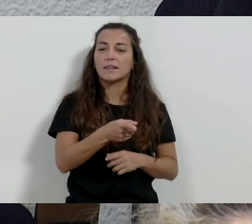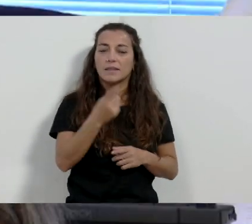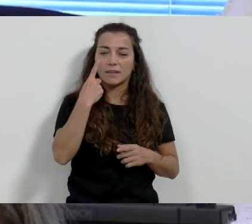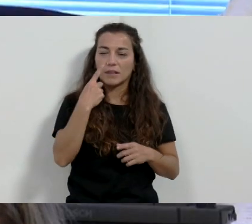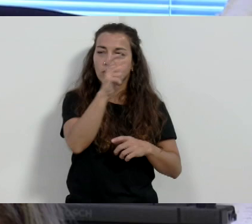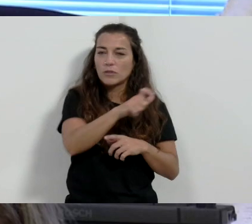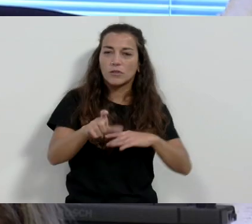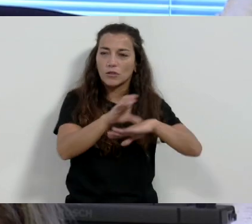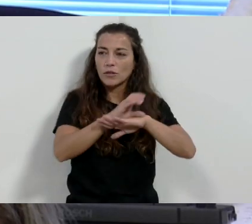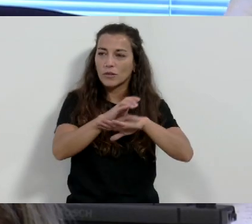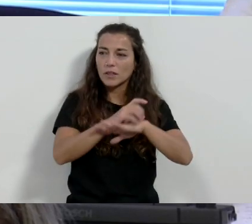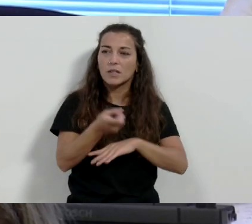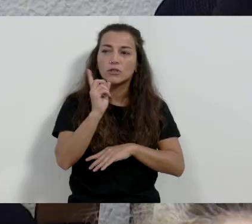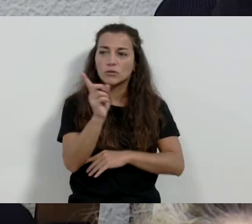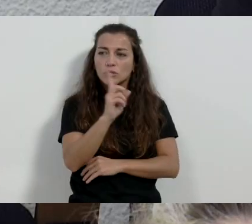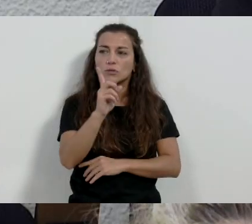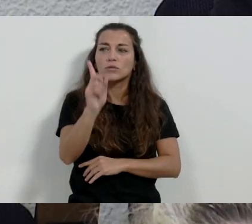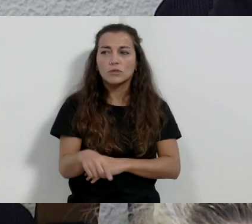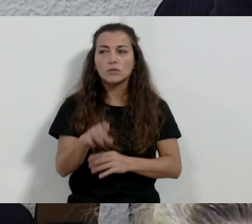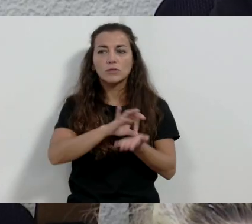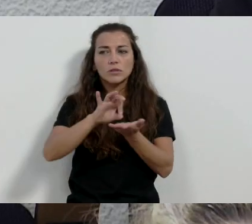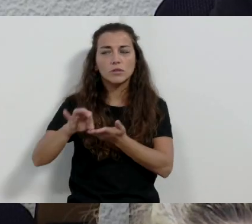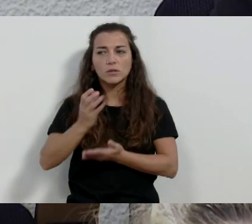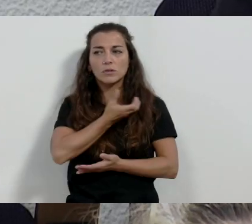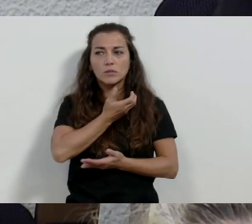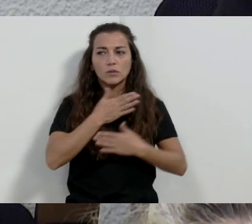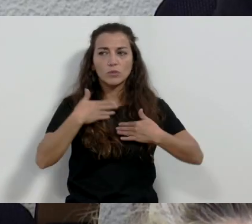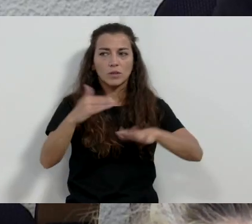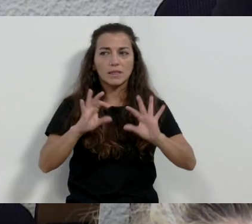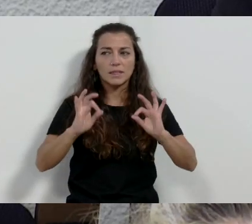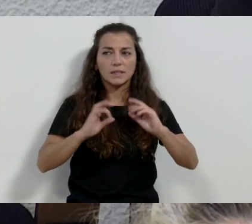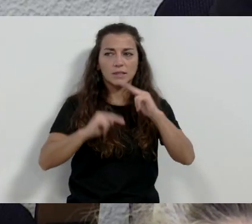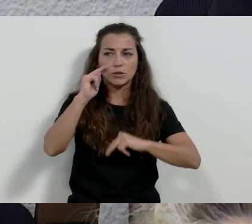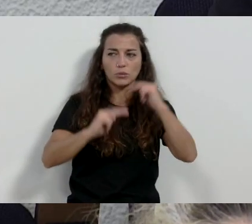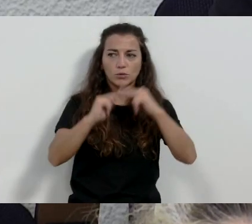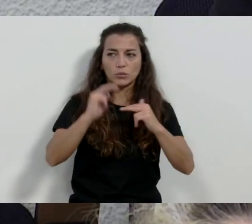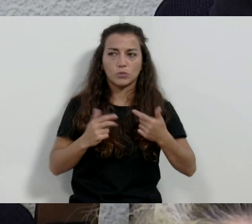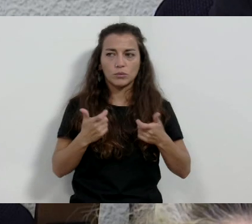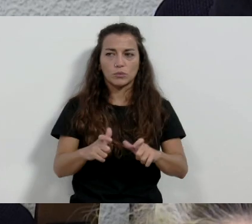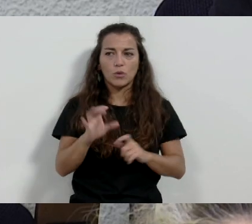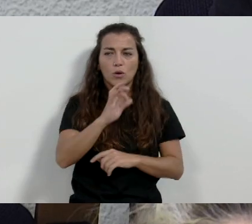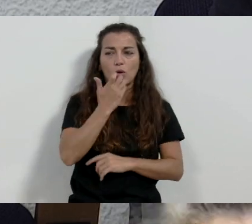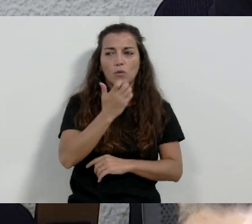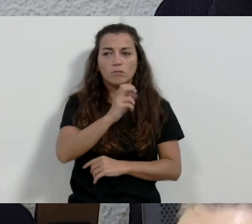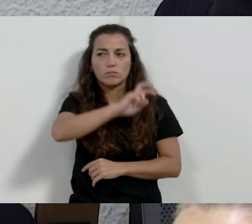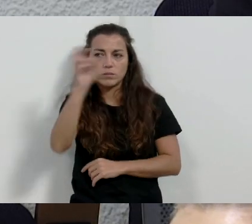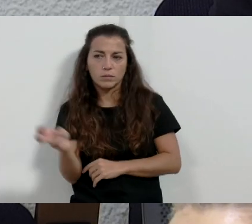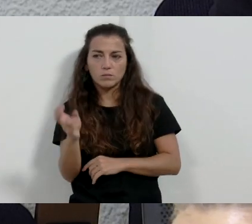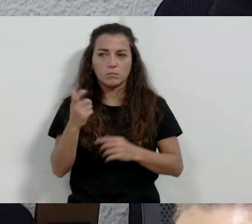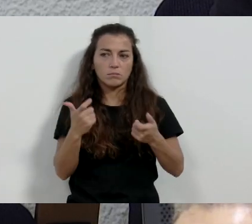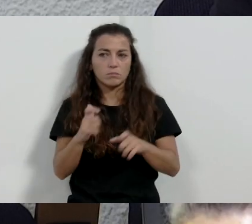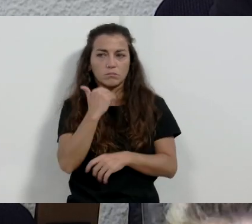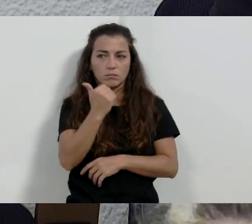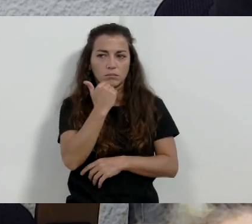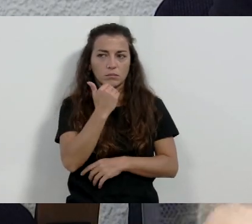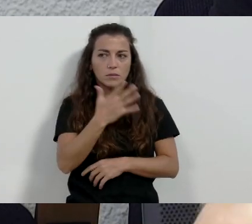servicio municipal, ya sea de urbanismo o de cualquier otro ámbito, que pongan en